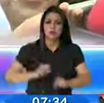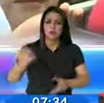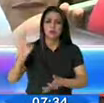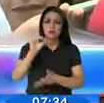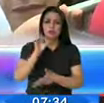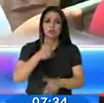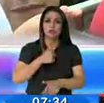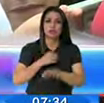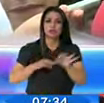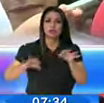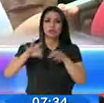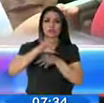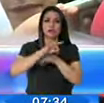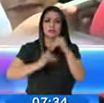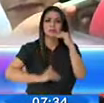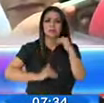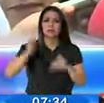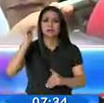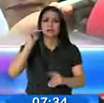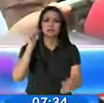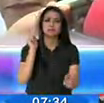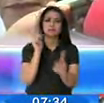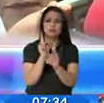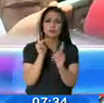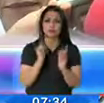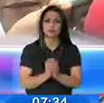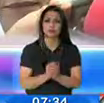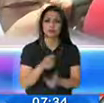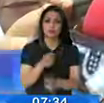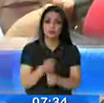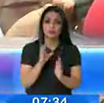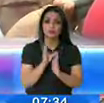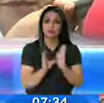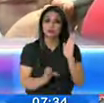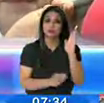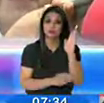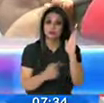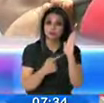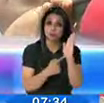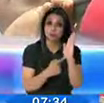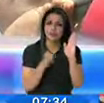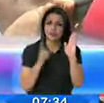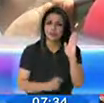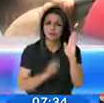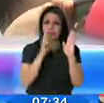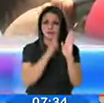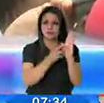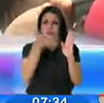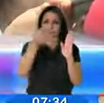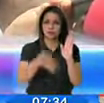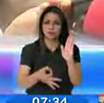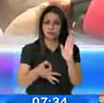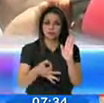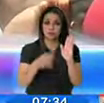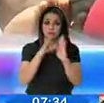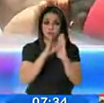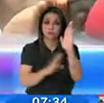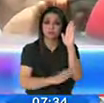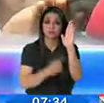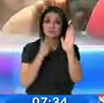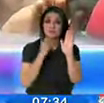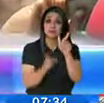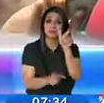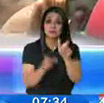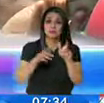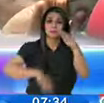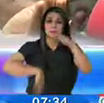soy la suplente con mayor puntaje y por lo tanto la Constitución, si es que la van a cumplir, establece que las personas que